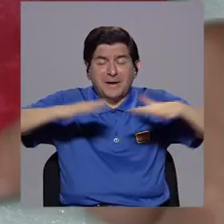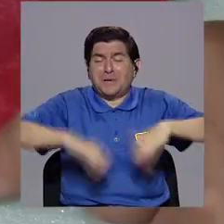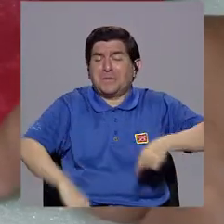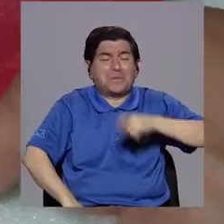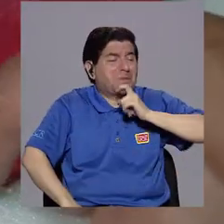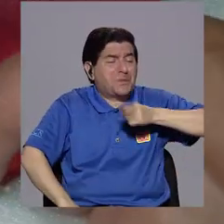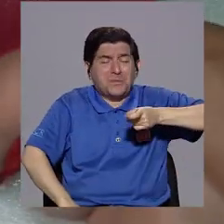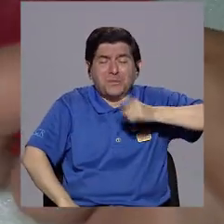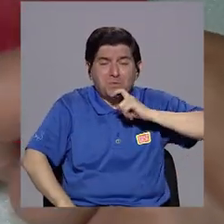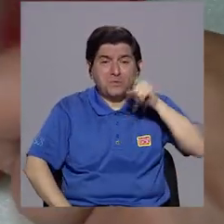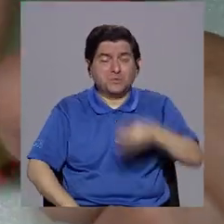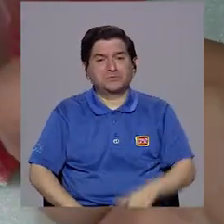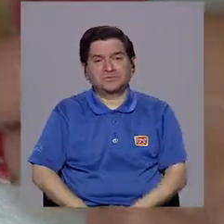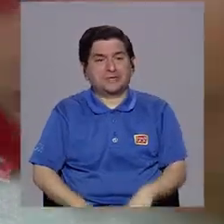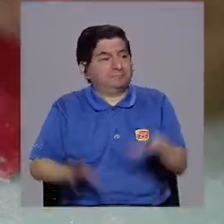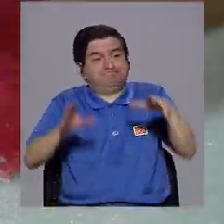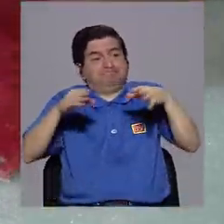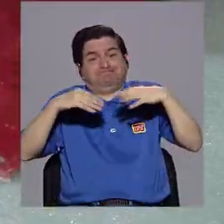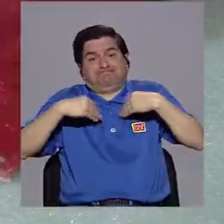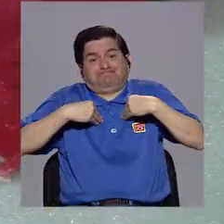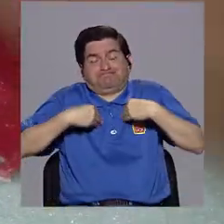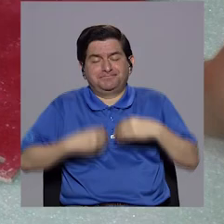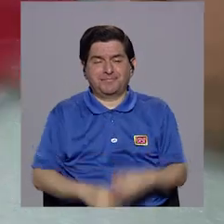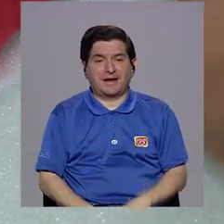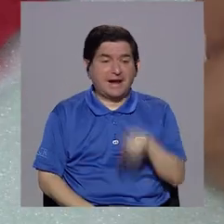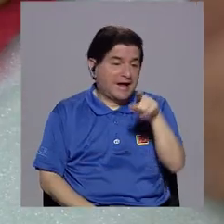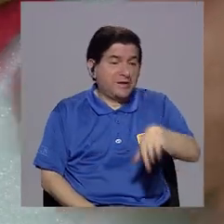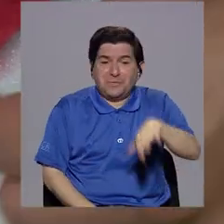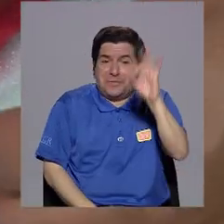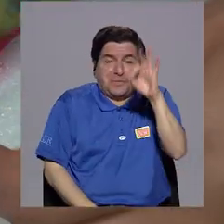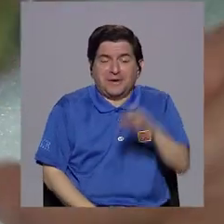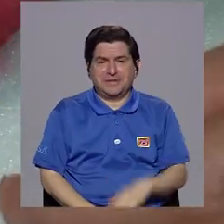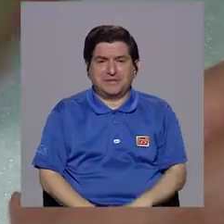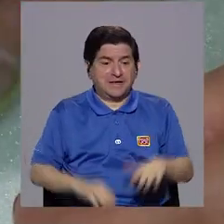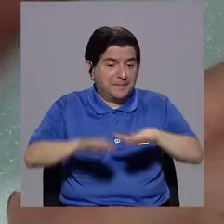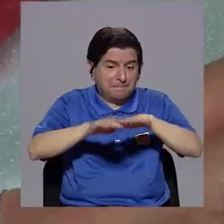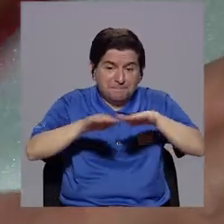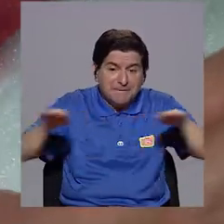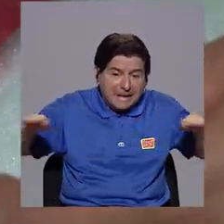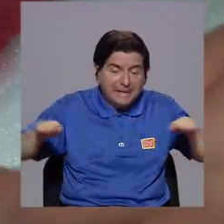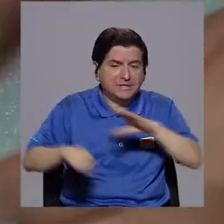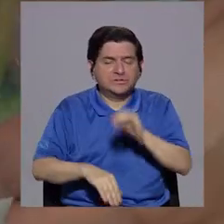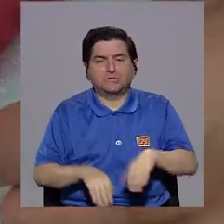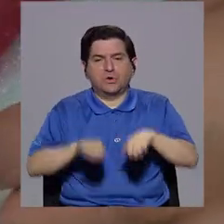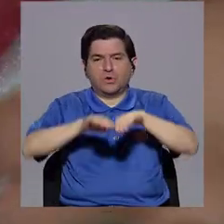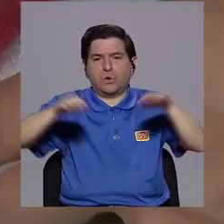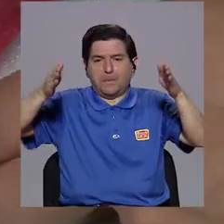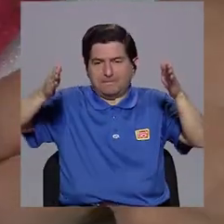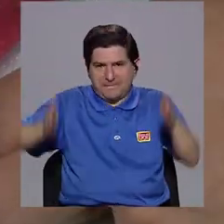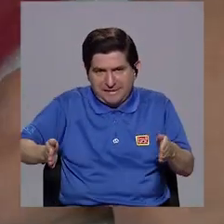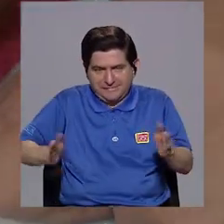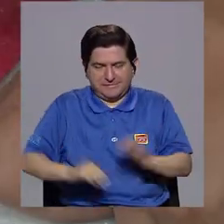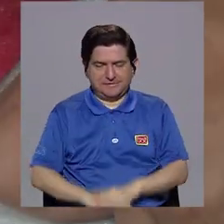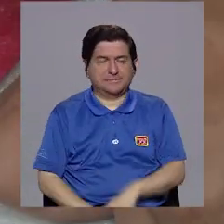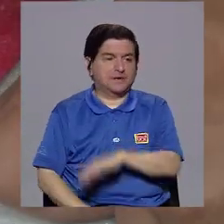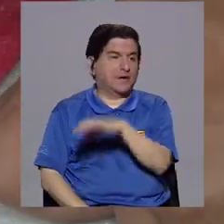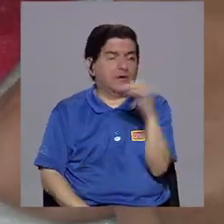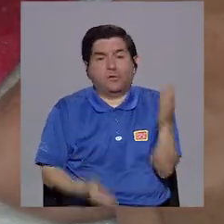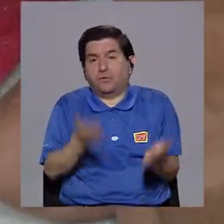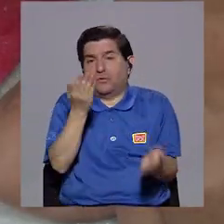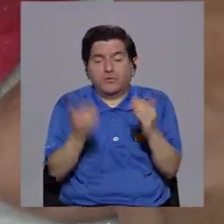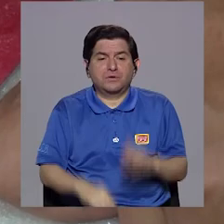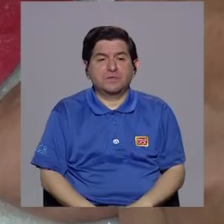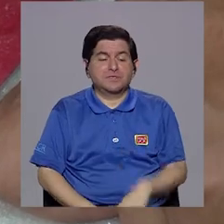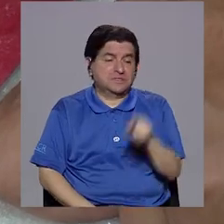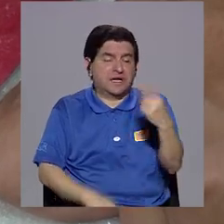es complicadísimo y tenés que adaptarte en verdad a lo que hay. O sea, si es en el piso, es en el piso. Si es en mesas, es en mesas. Si es